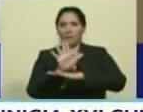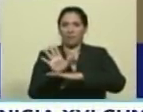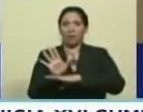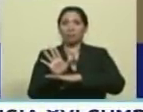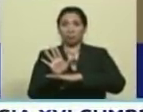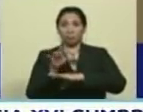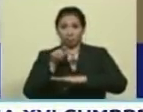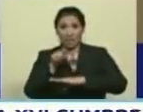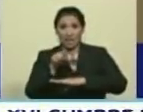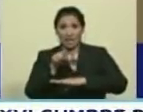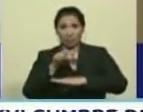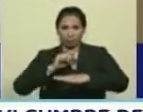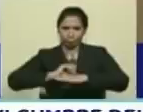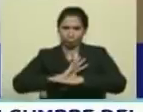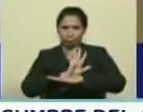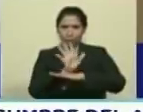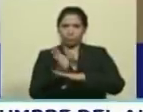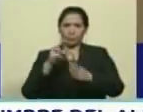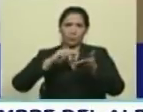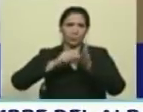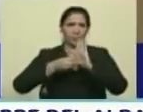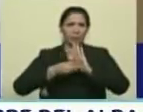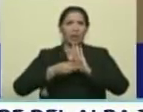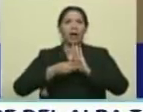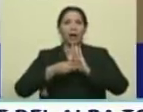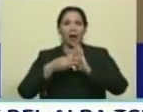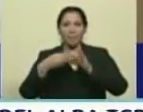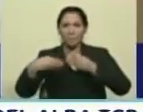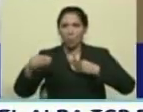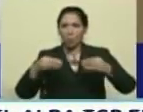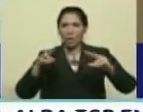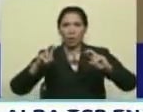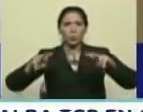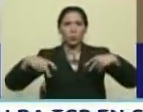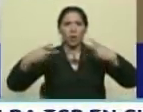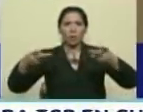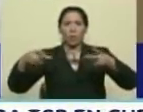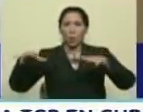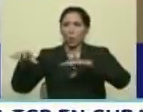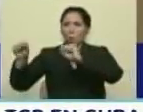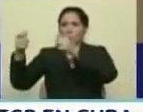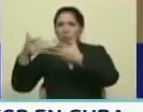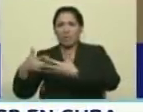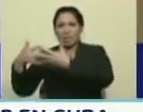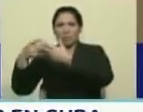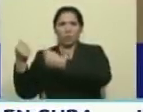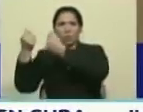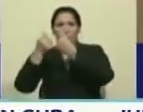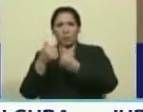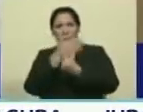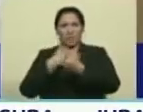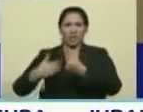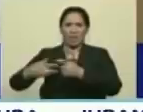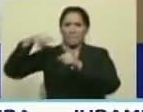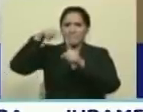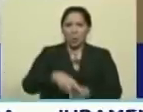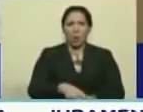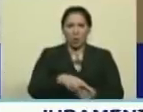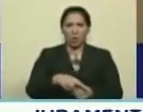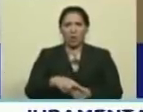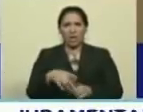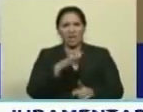alternativa al modelo de nuevo colonialismo económico que se nos quería imponer a través del